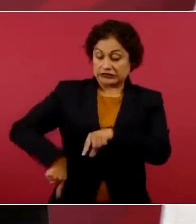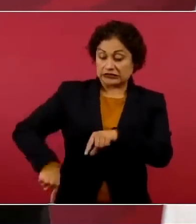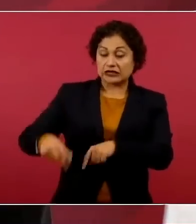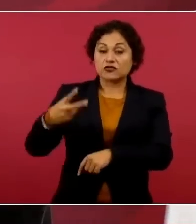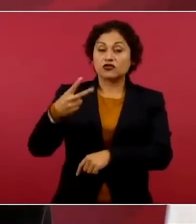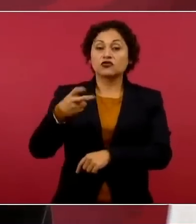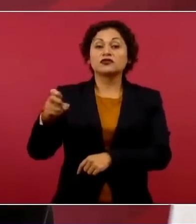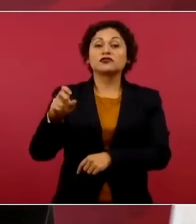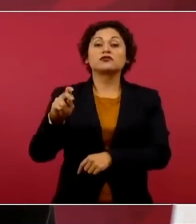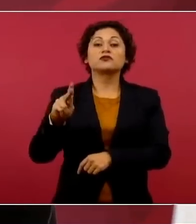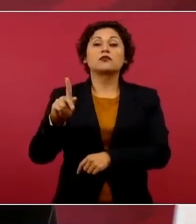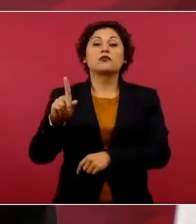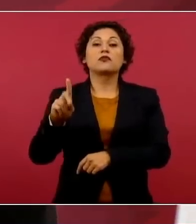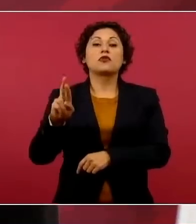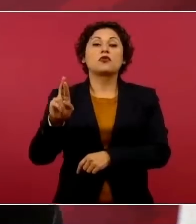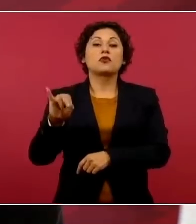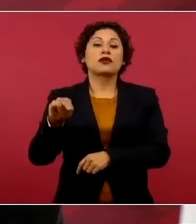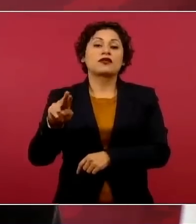plurinominales,